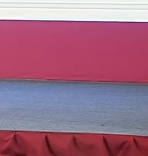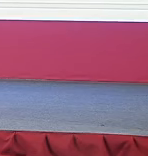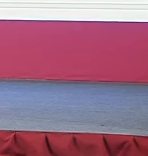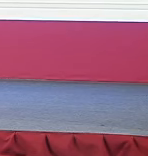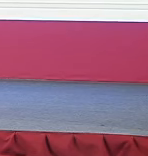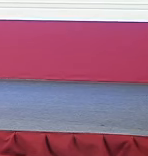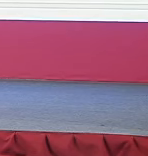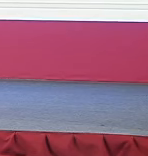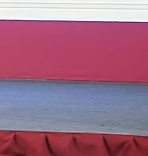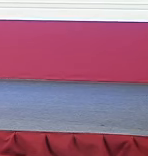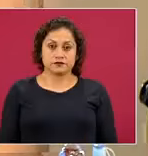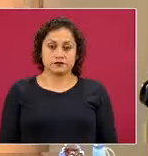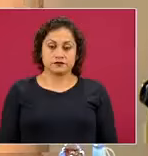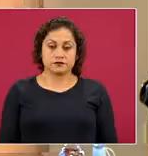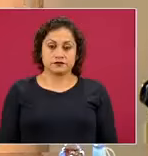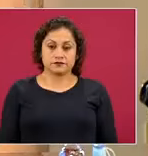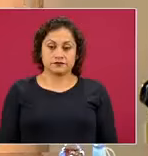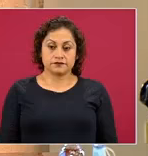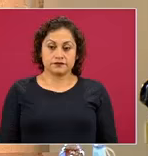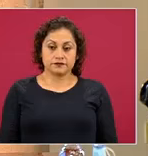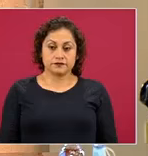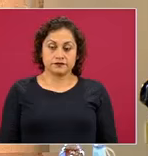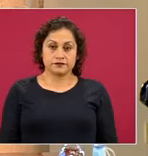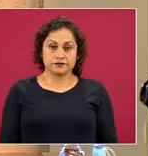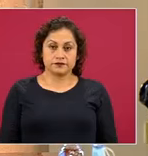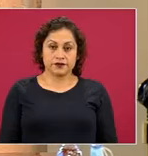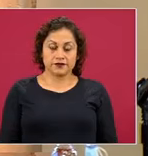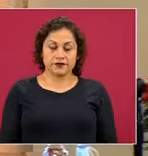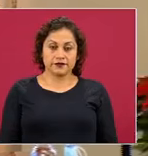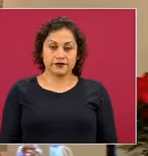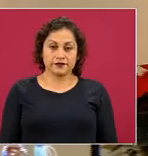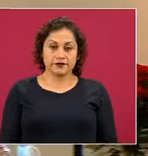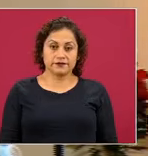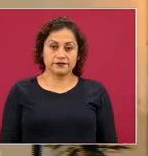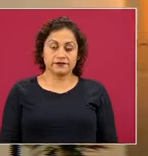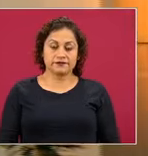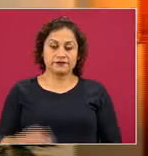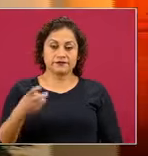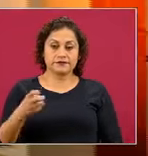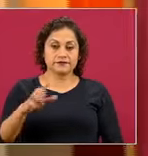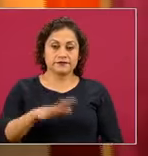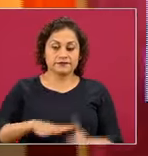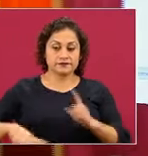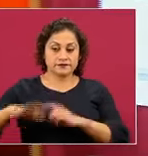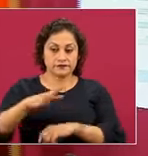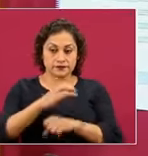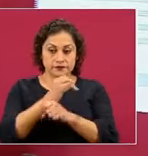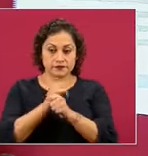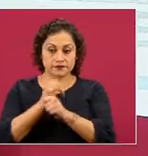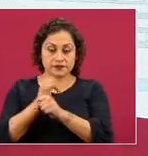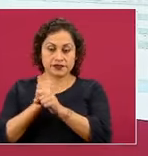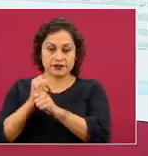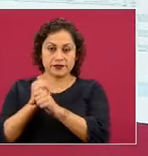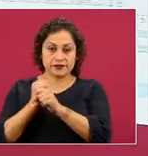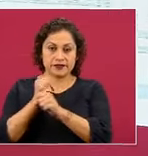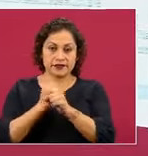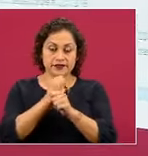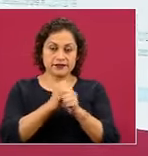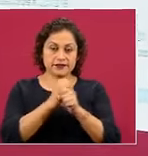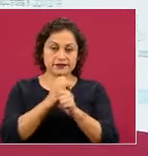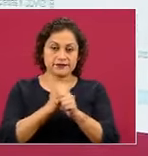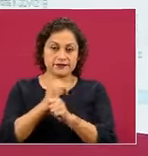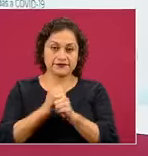se registran, se ven, se tratan de identificar y con base en un análisis de ver cualquier acta